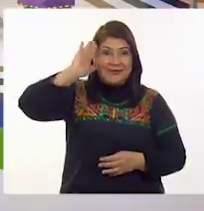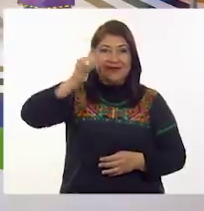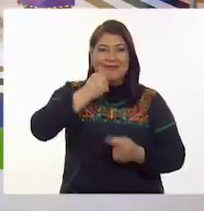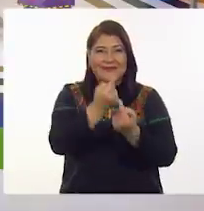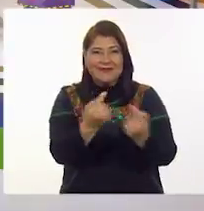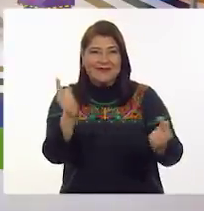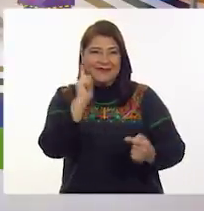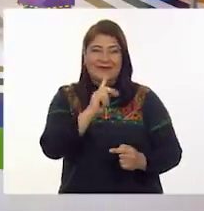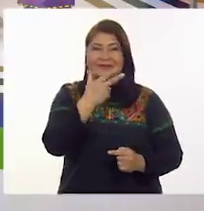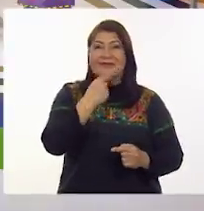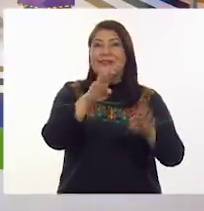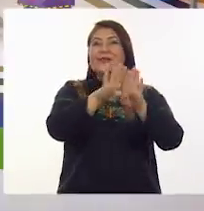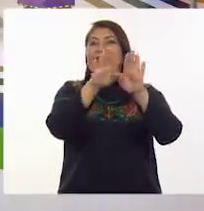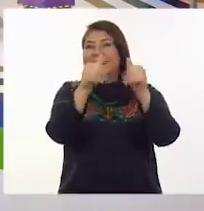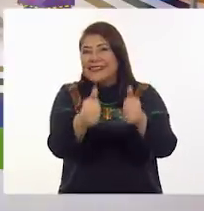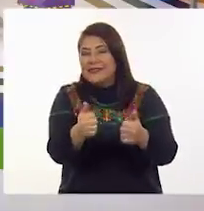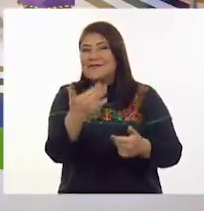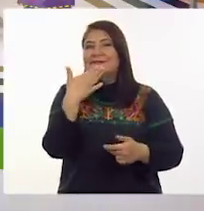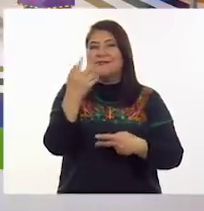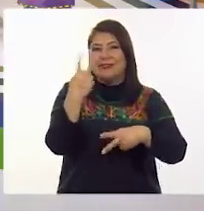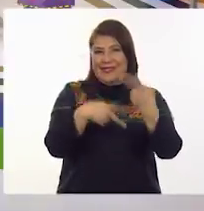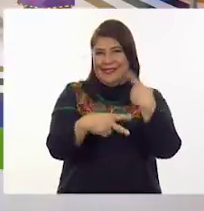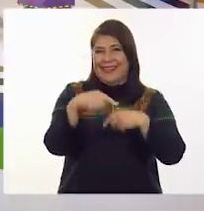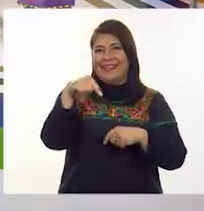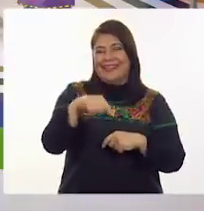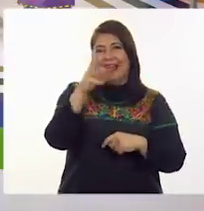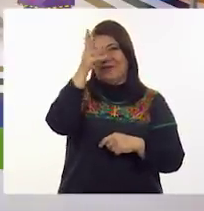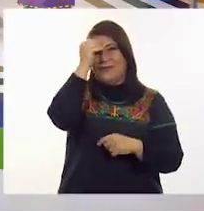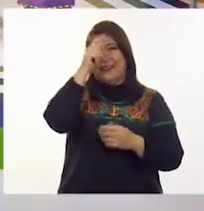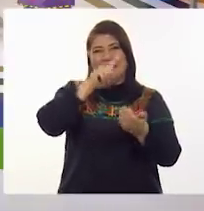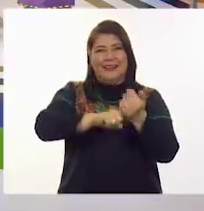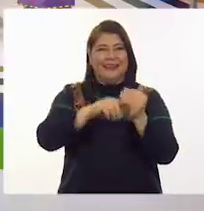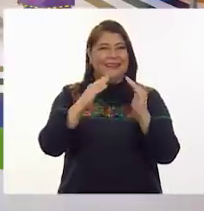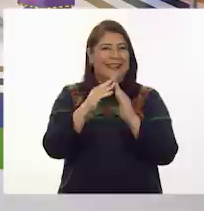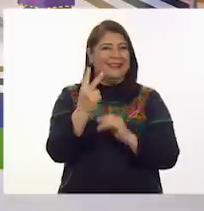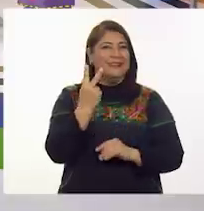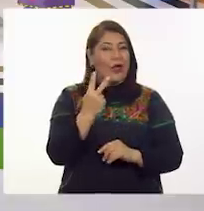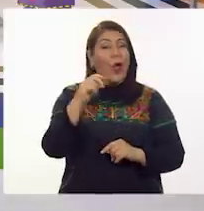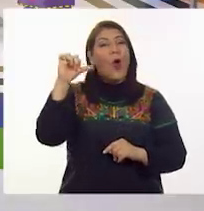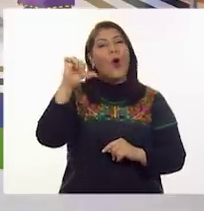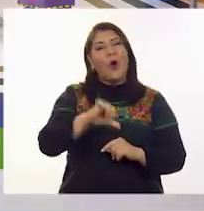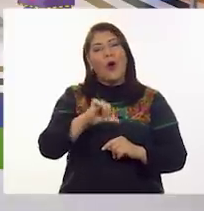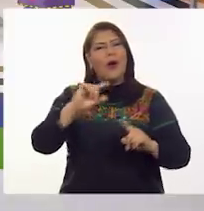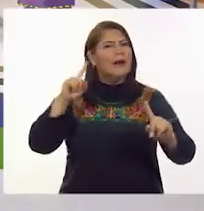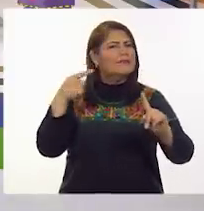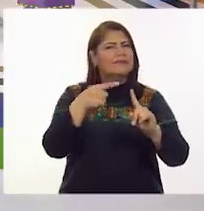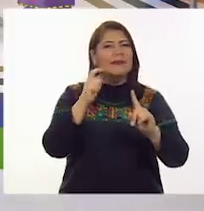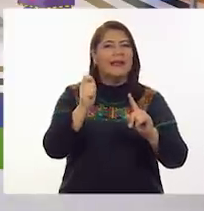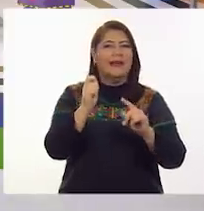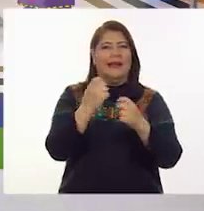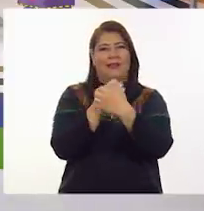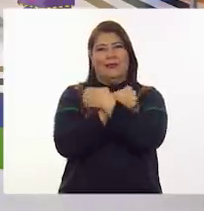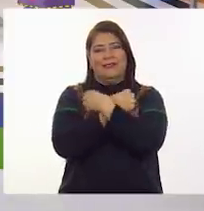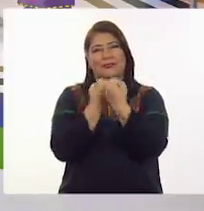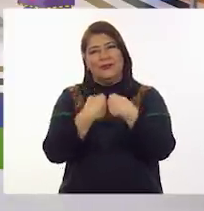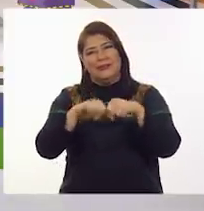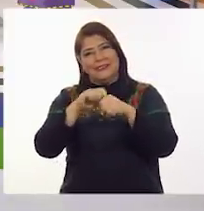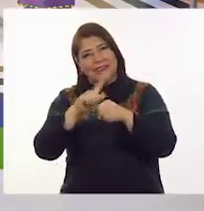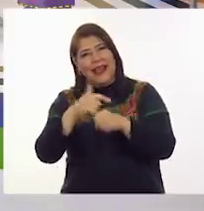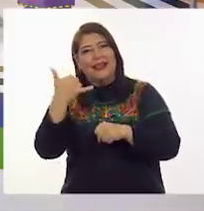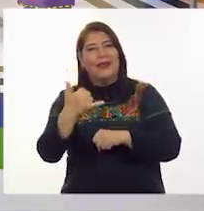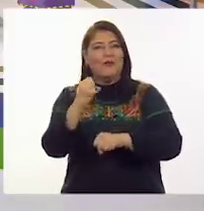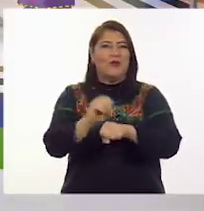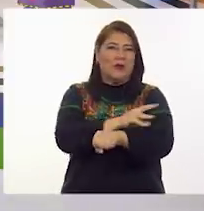niñas y niños, ¿cómo están? Bienvenidas y bienvenidos a Aprende en Casa 2. Hoy nos toca educación socioemocional para las niñas y los niños